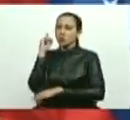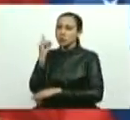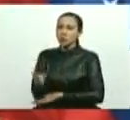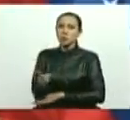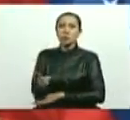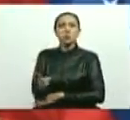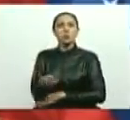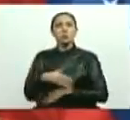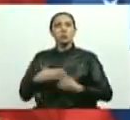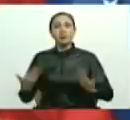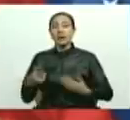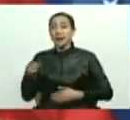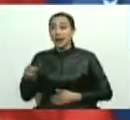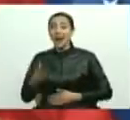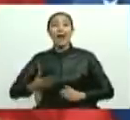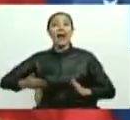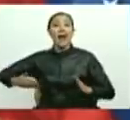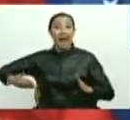para atacar